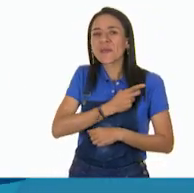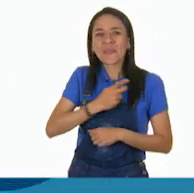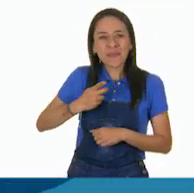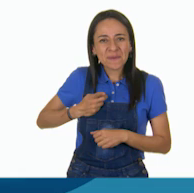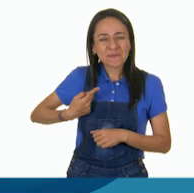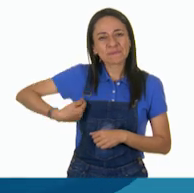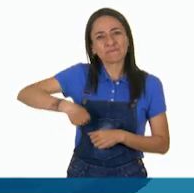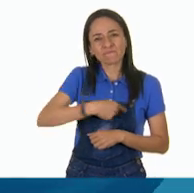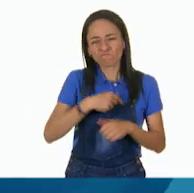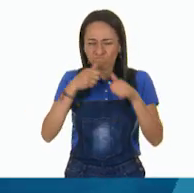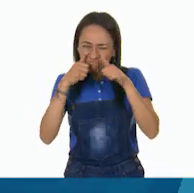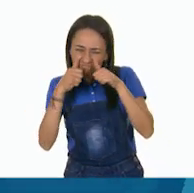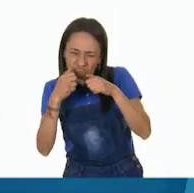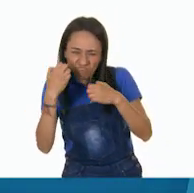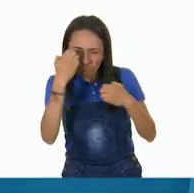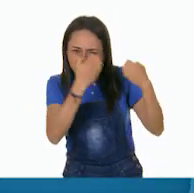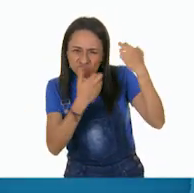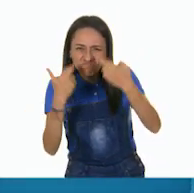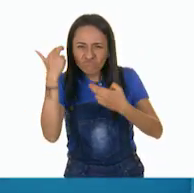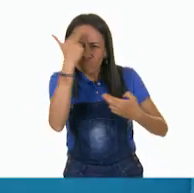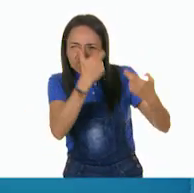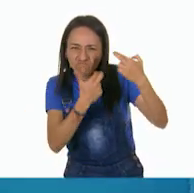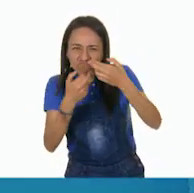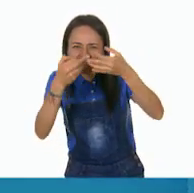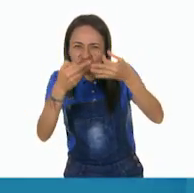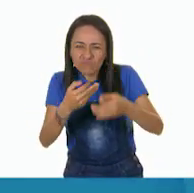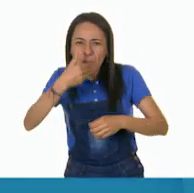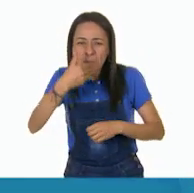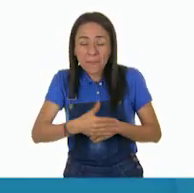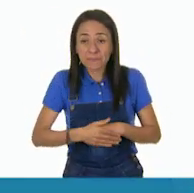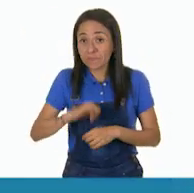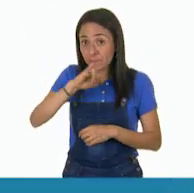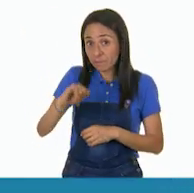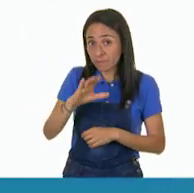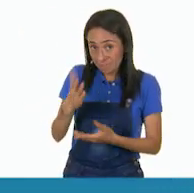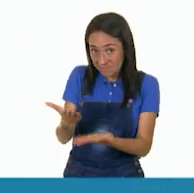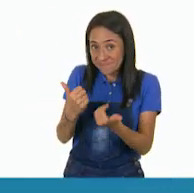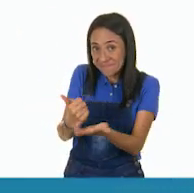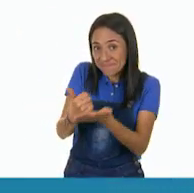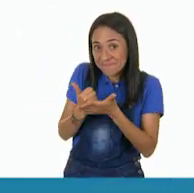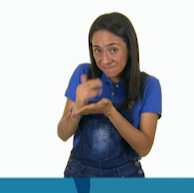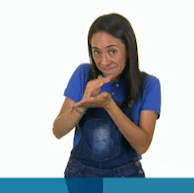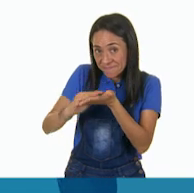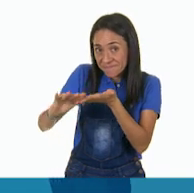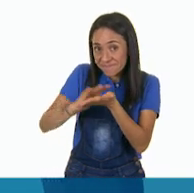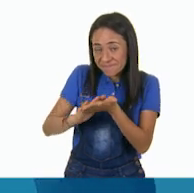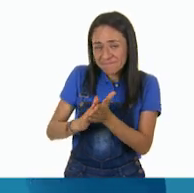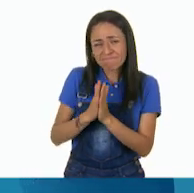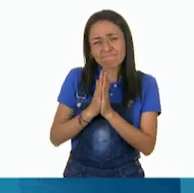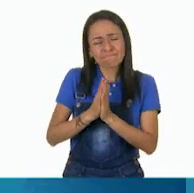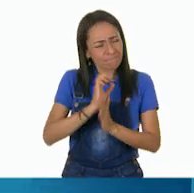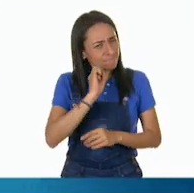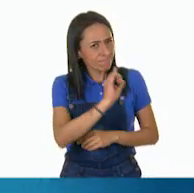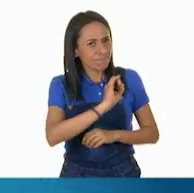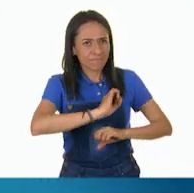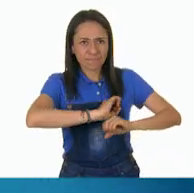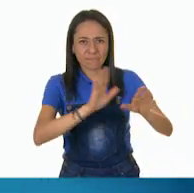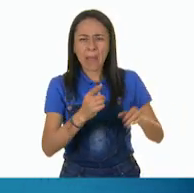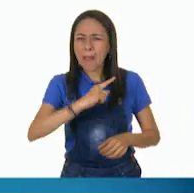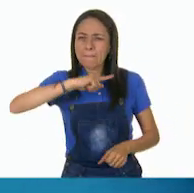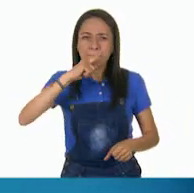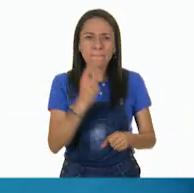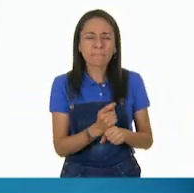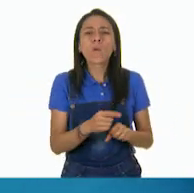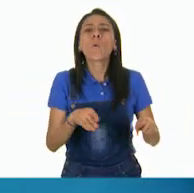juan carlos nos ayuda a salir por favor claro que si maestra dice bueno primero vienen las instrucciones de uso y